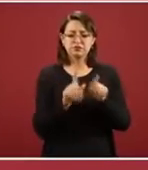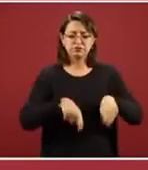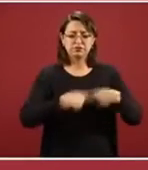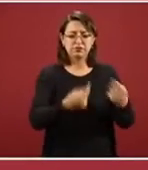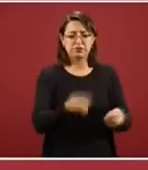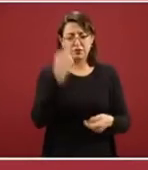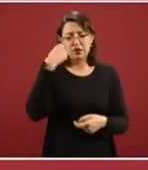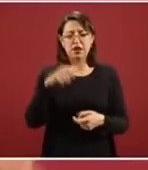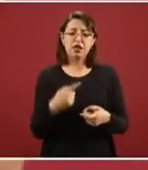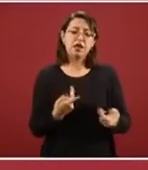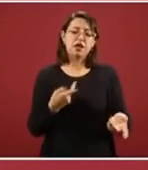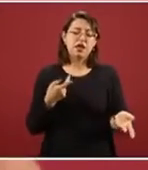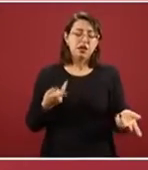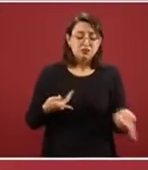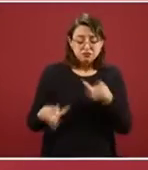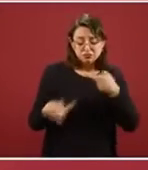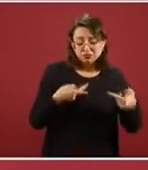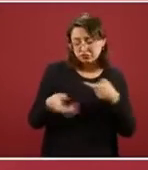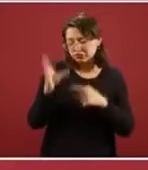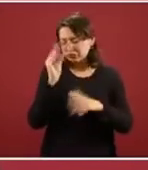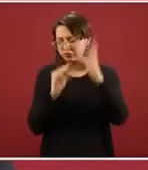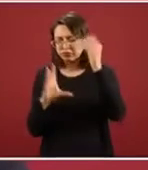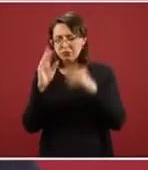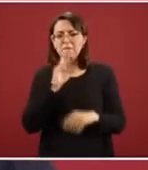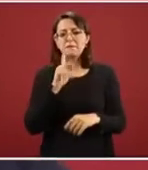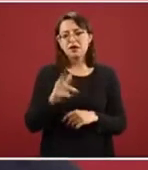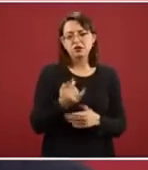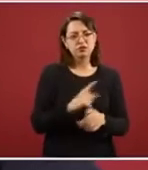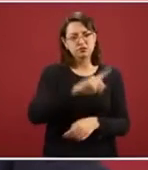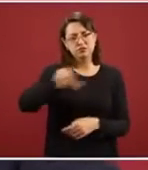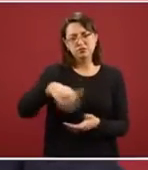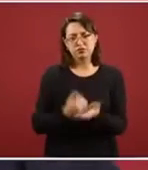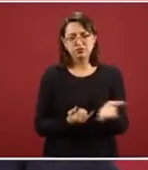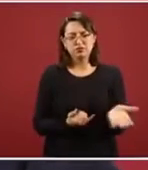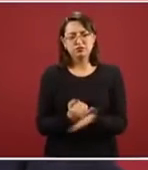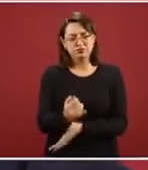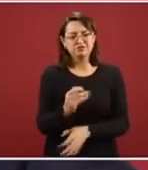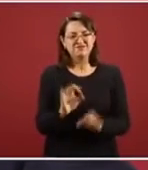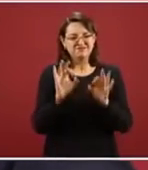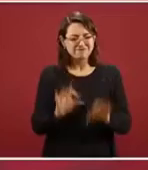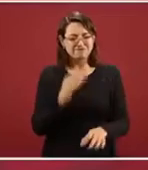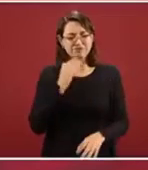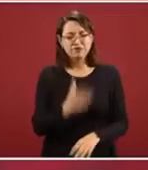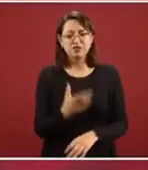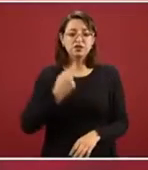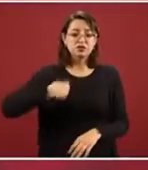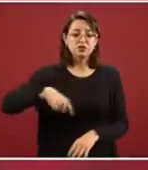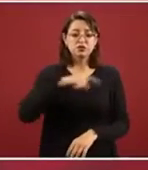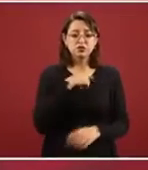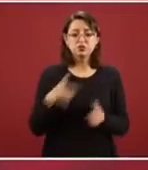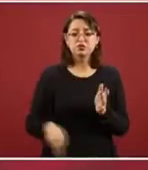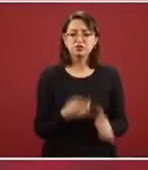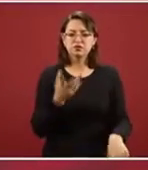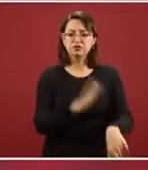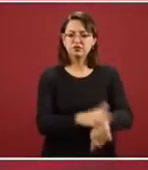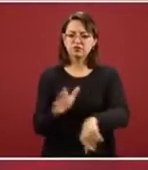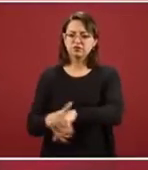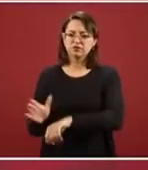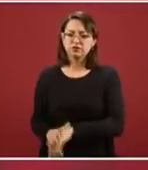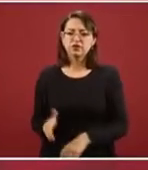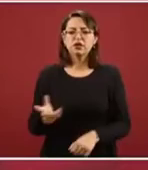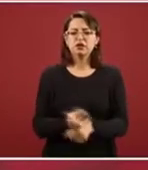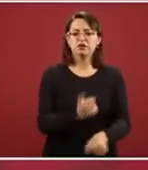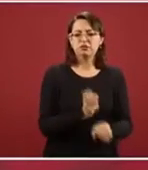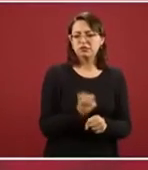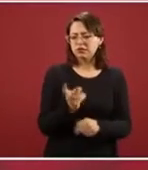tomar mejores decisiones. Y es ese mismo proceso que nosotros hemos invitado, exhortado a mis